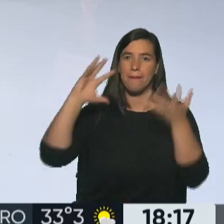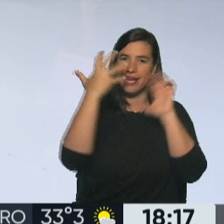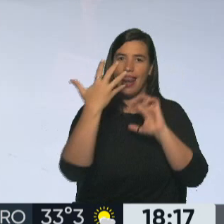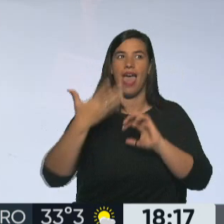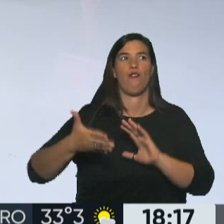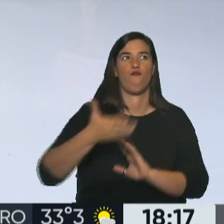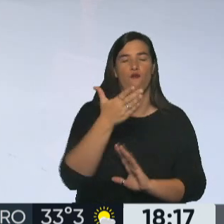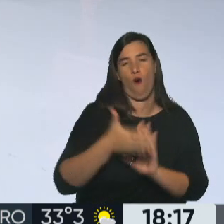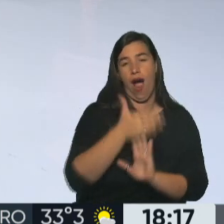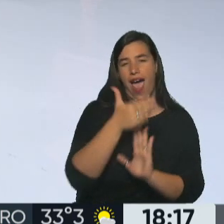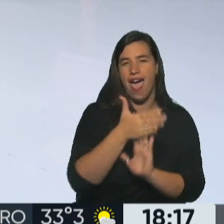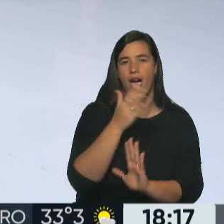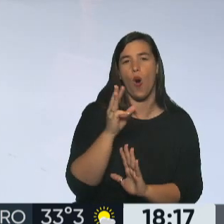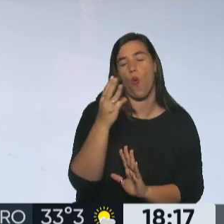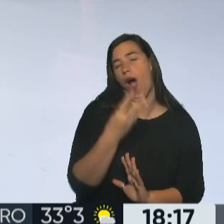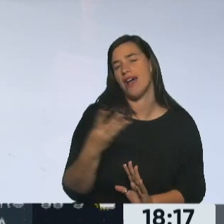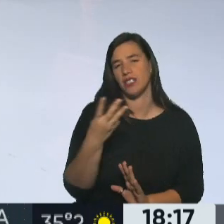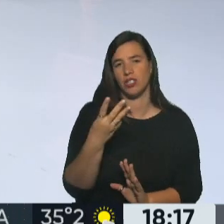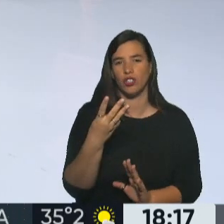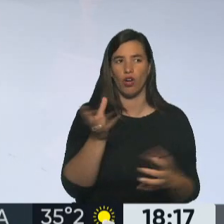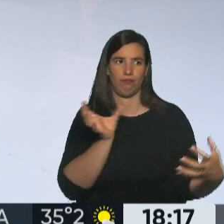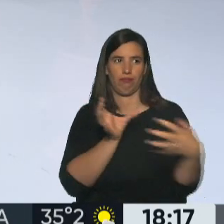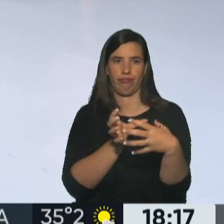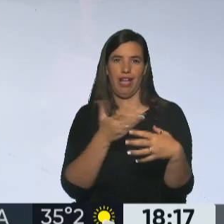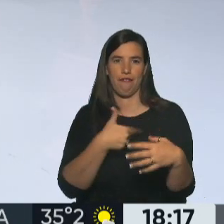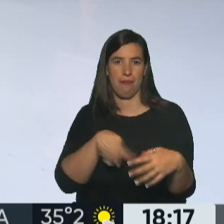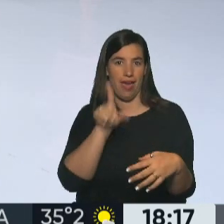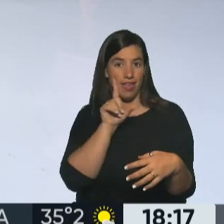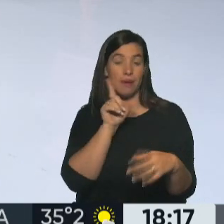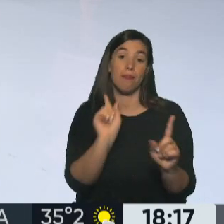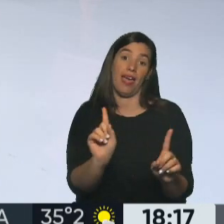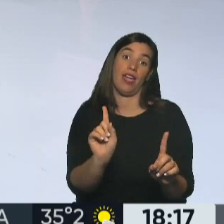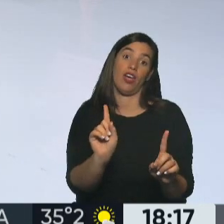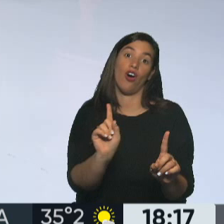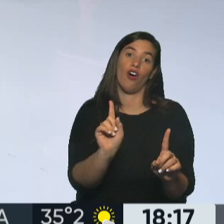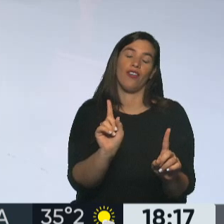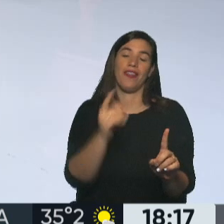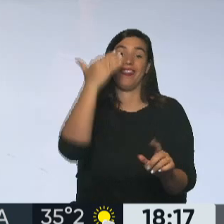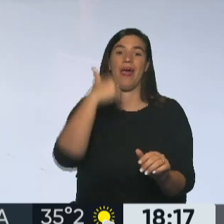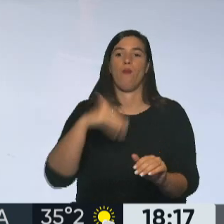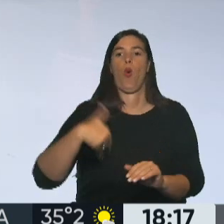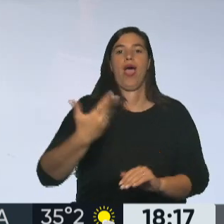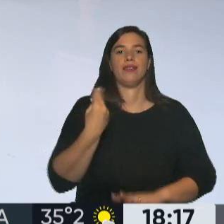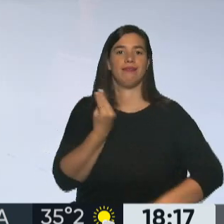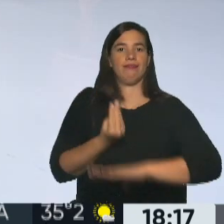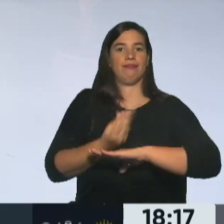con funcionarios del fondo, pero como presidente electo todavía no ha asumido, lo cual fue simplemente